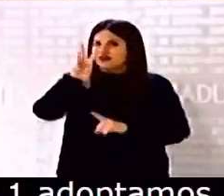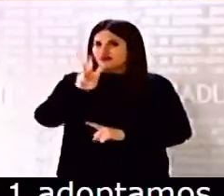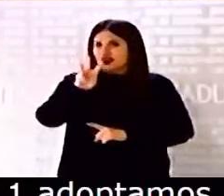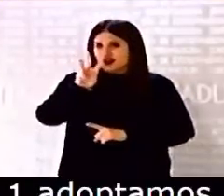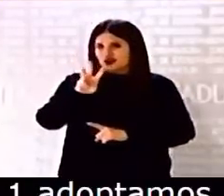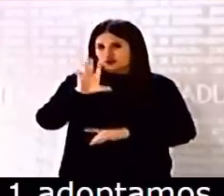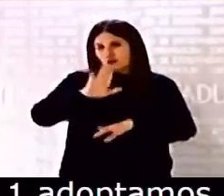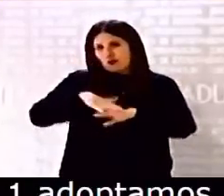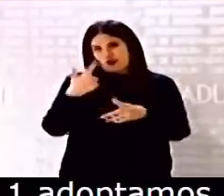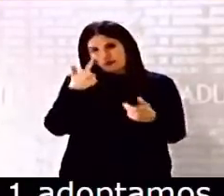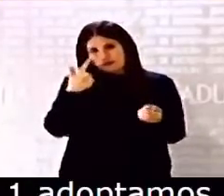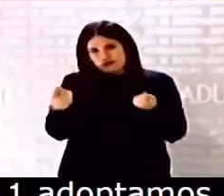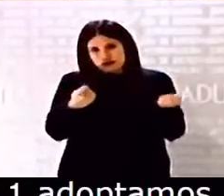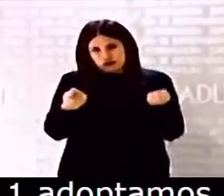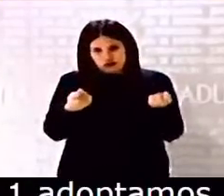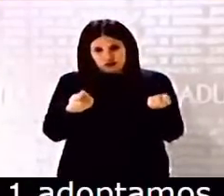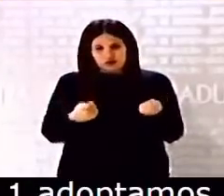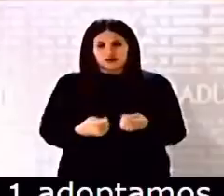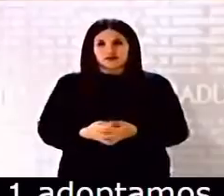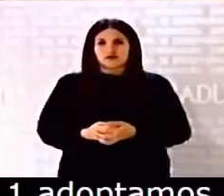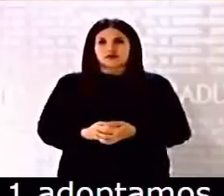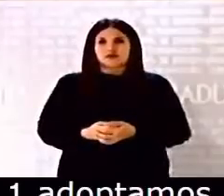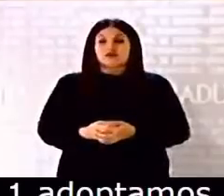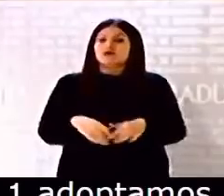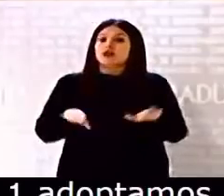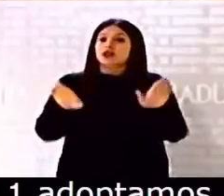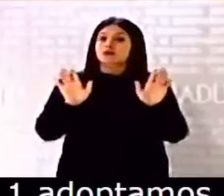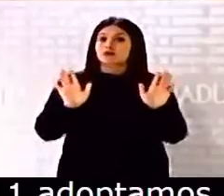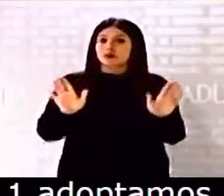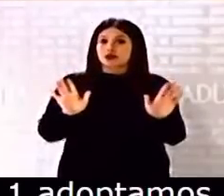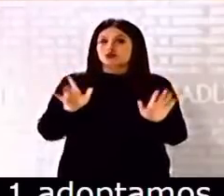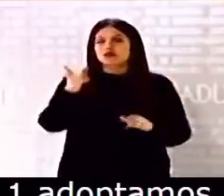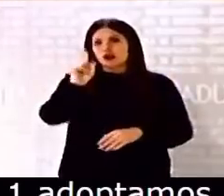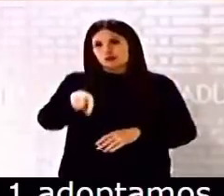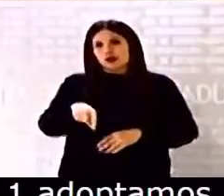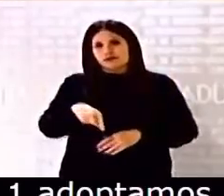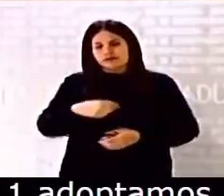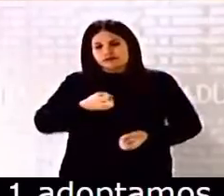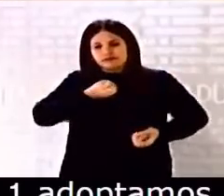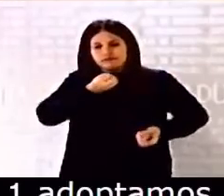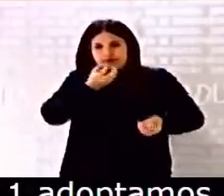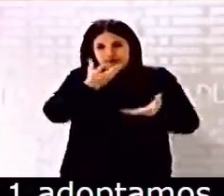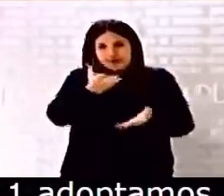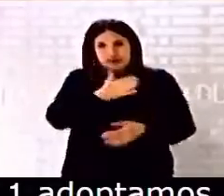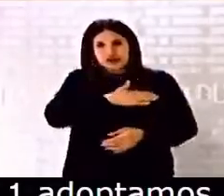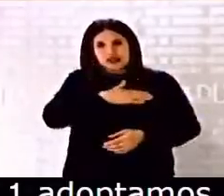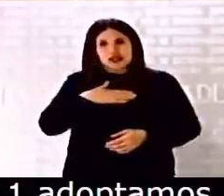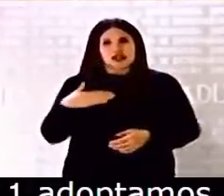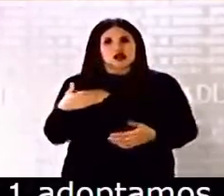de esta pandemia, pero quiero decirles que vienen